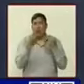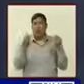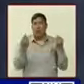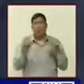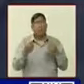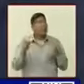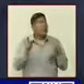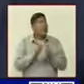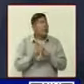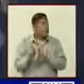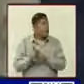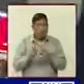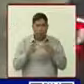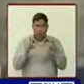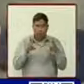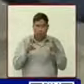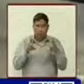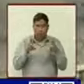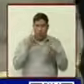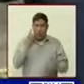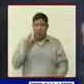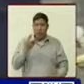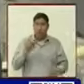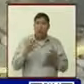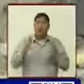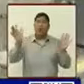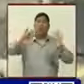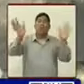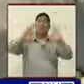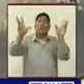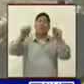ejemplo, tengo yo las primeras imágenes. Espérame.